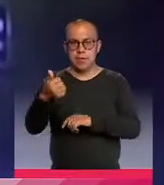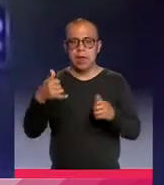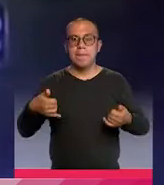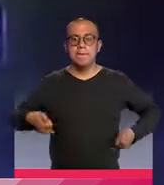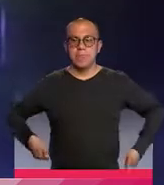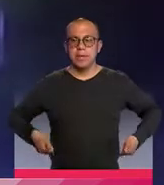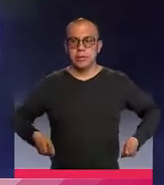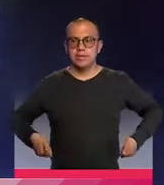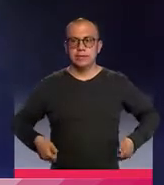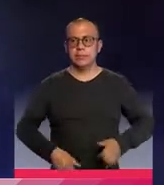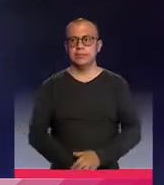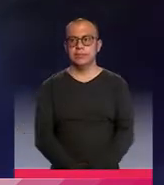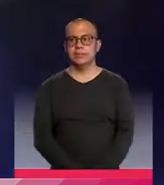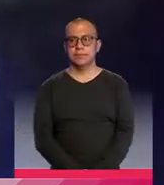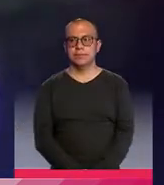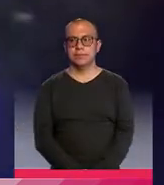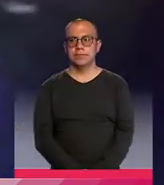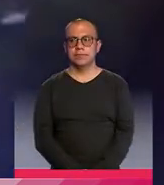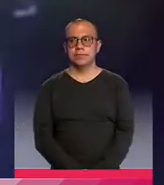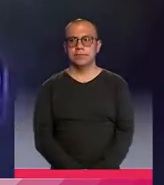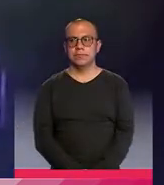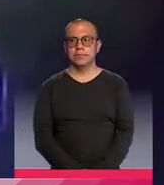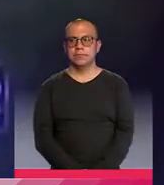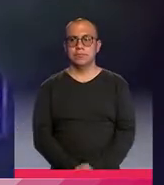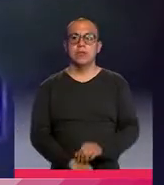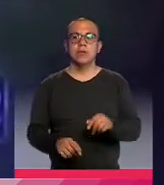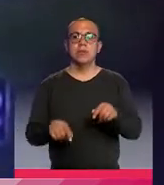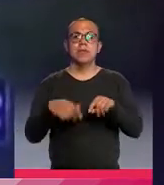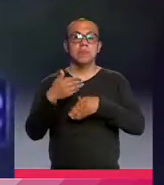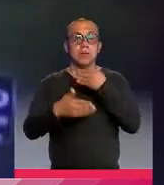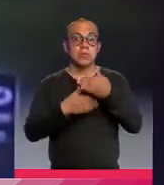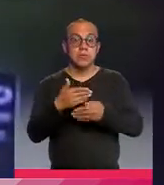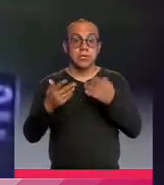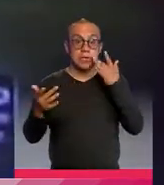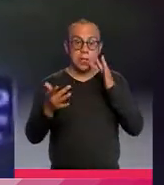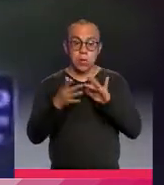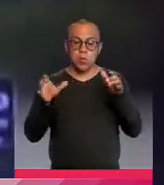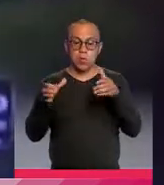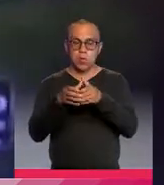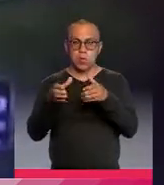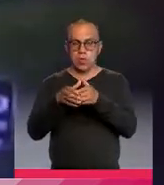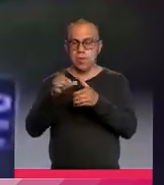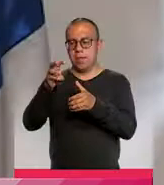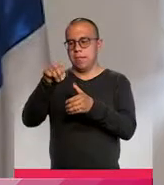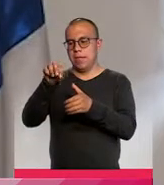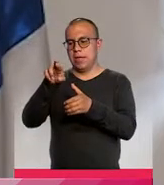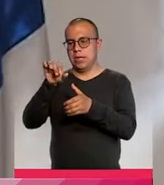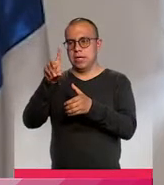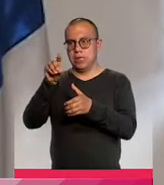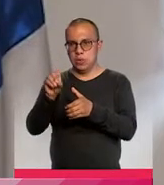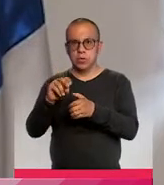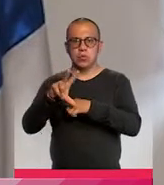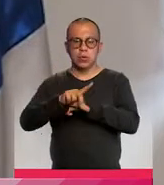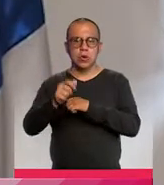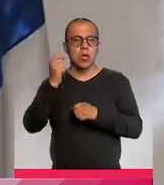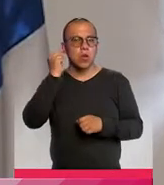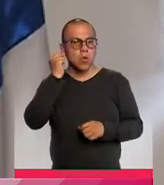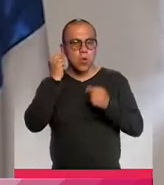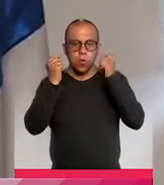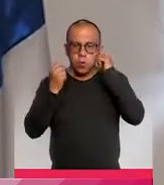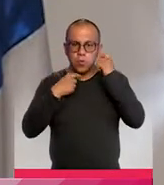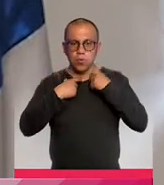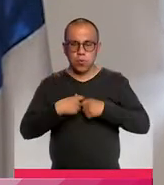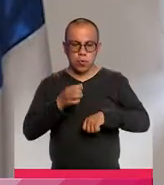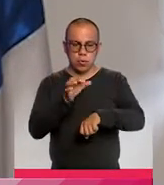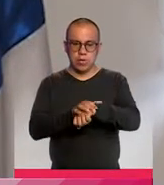maletas. Por otra parte, se impactó la red delincuencial denominada Los Mareados, dedicada al hurto de joyas y relojes de alta gama